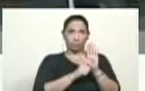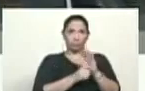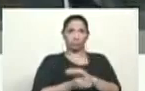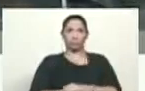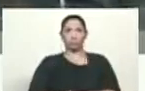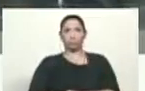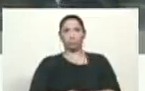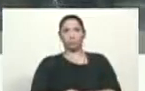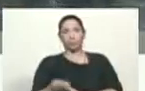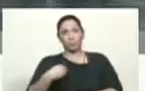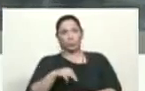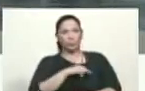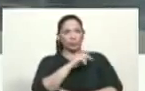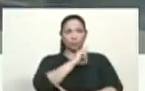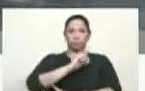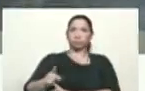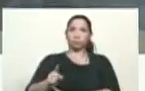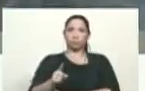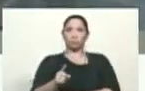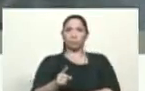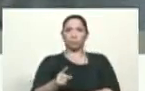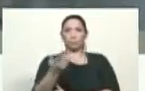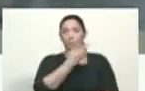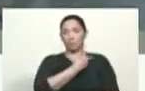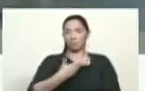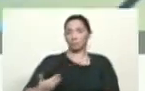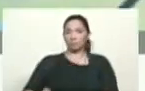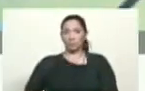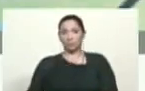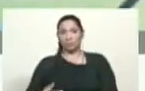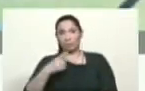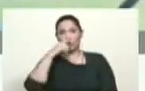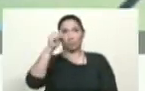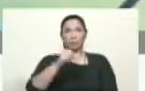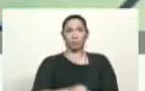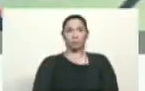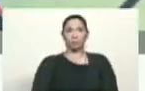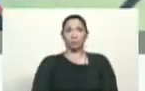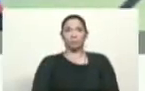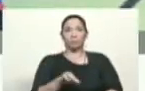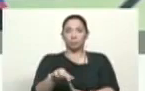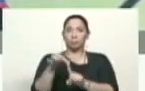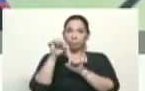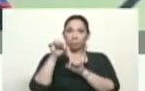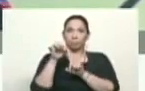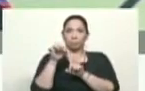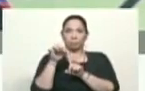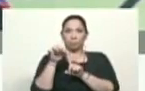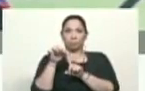Este es nuestro mandato. Al presidente Maduro lo eligieron